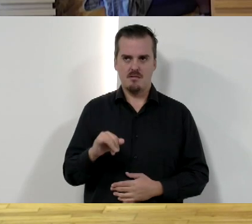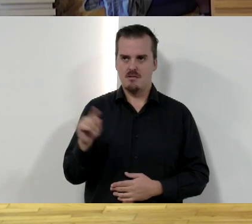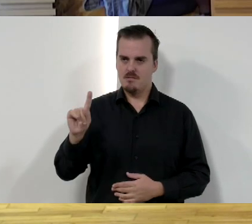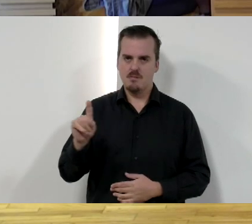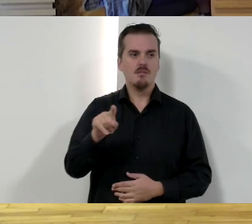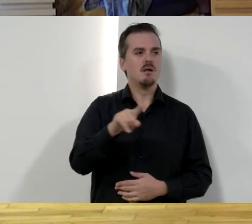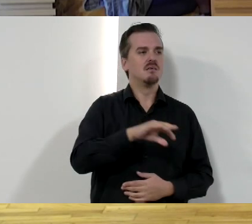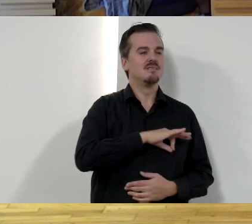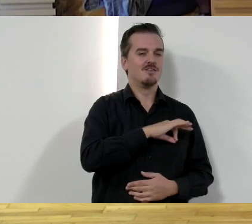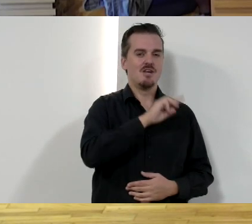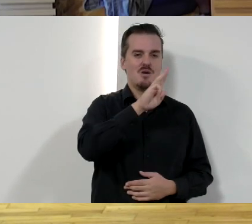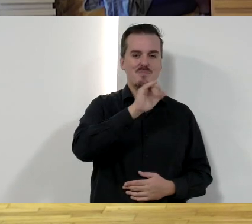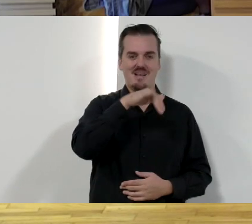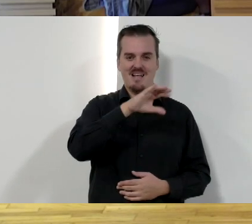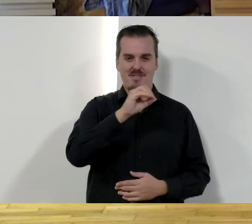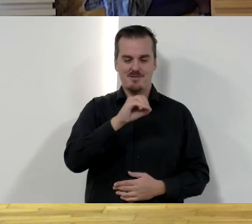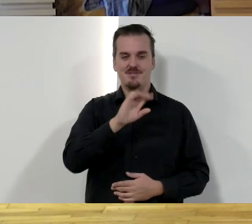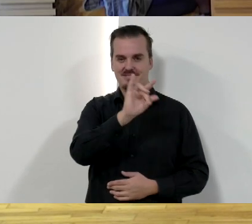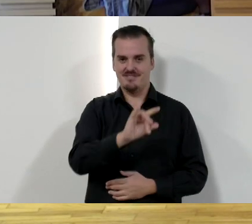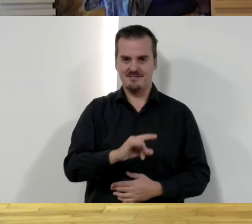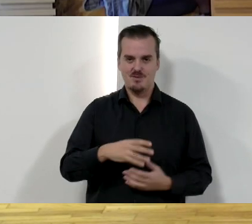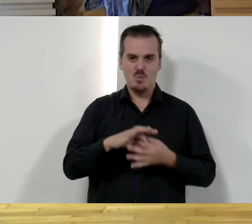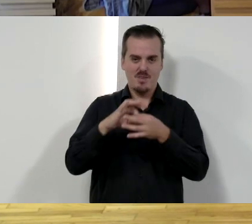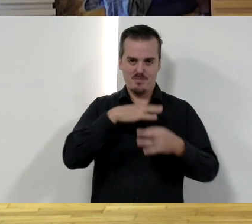tiene la palabra. Gracias, señora presidenta.